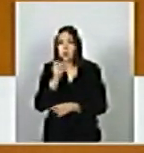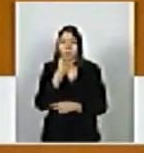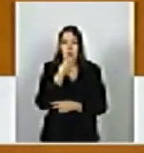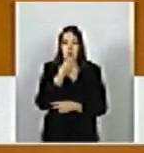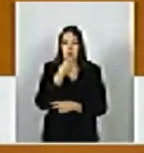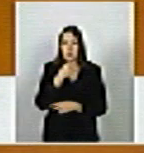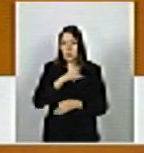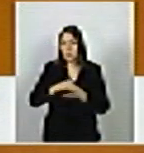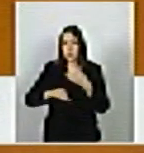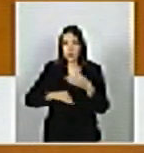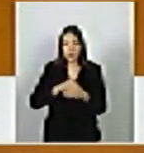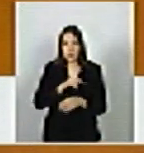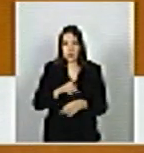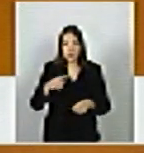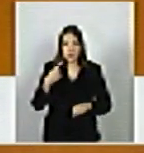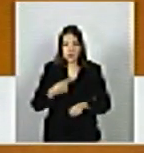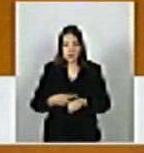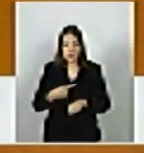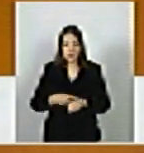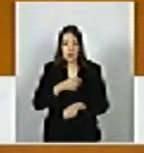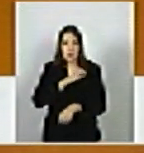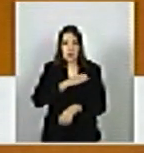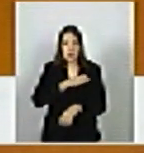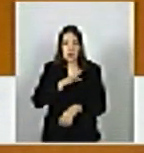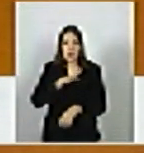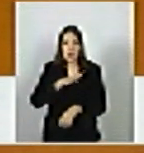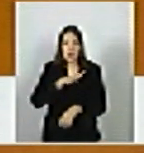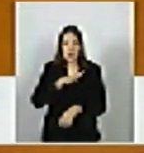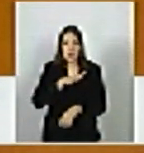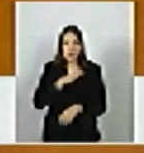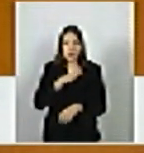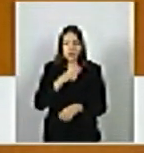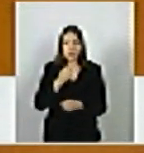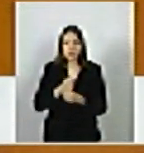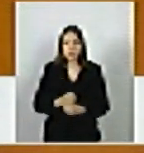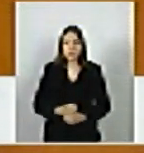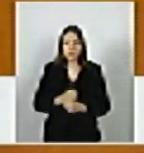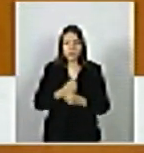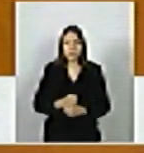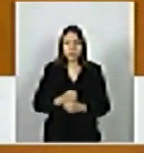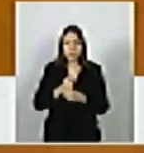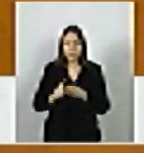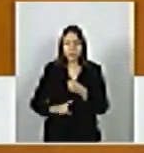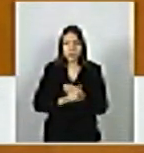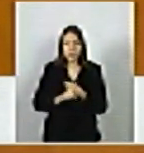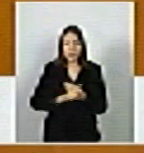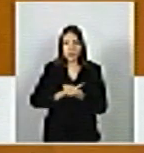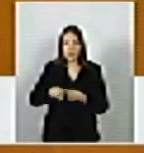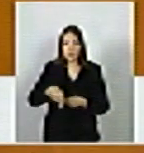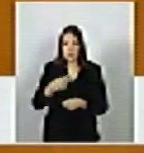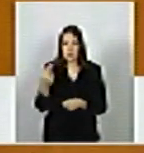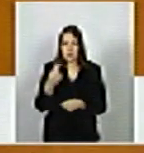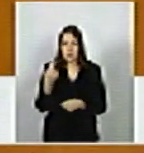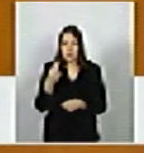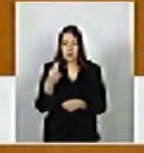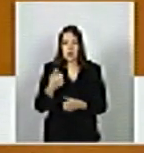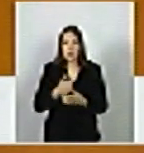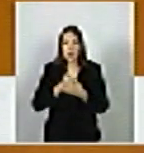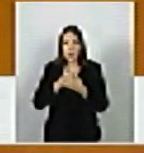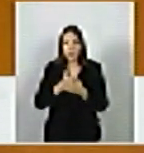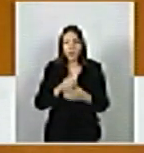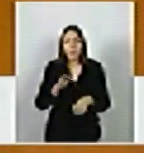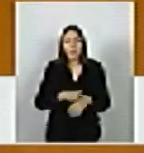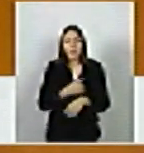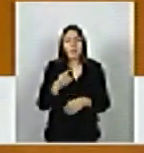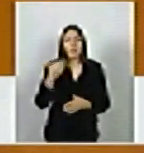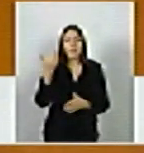todos los enfermos con cáncer, están sufriendo una situación a la cual deberían ser sometidos por la